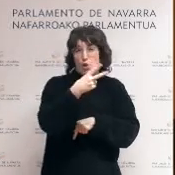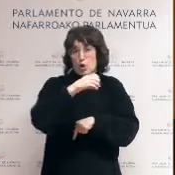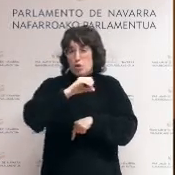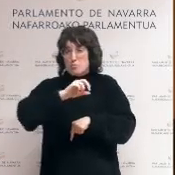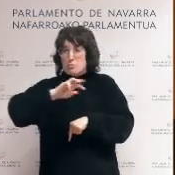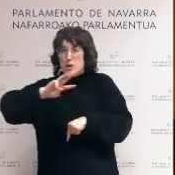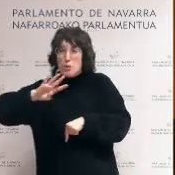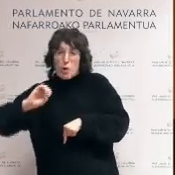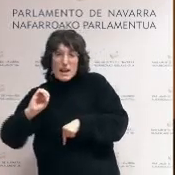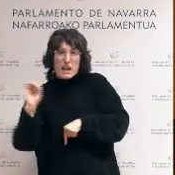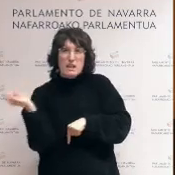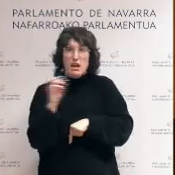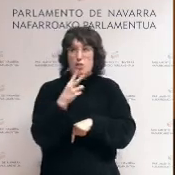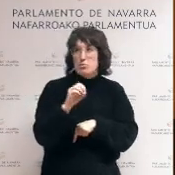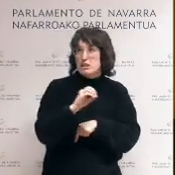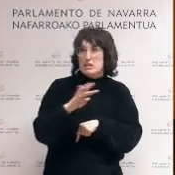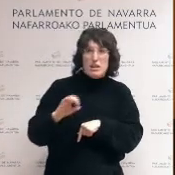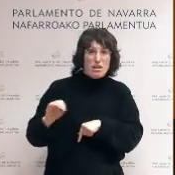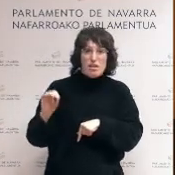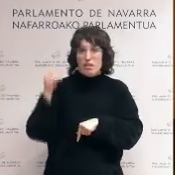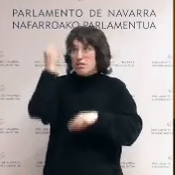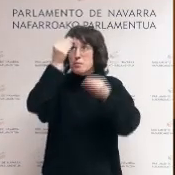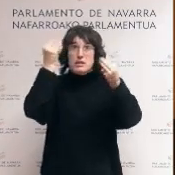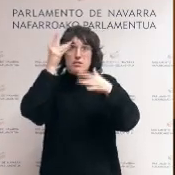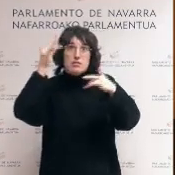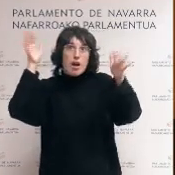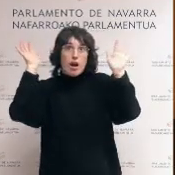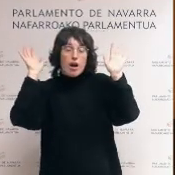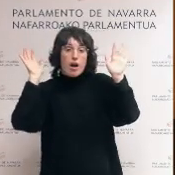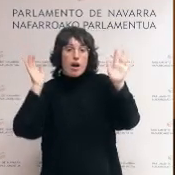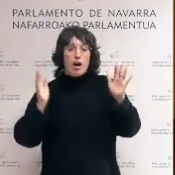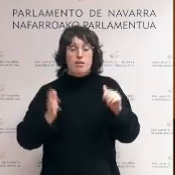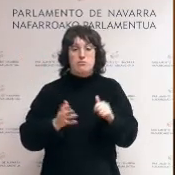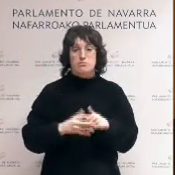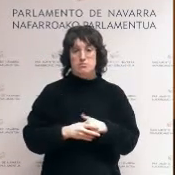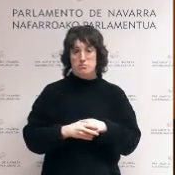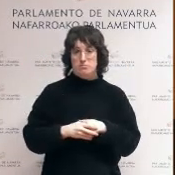con unas visiones totalmente